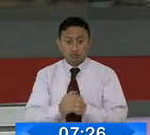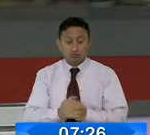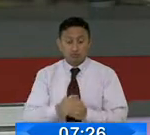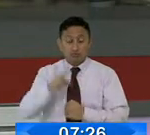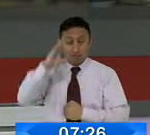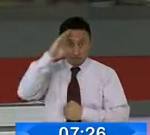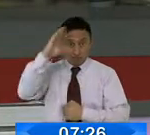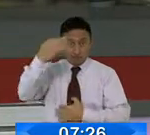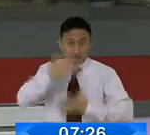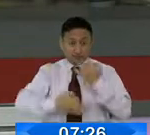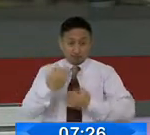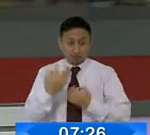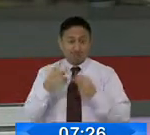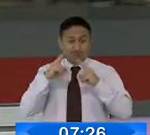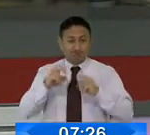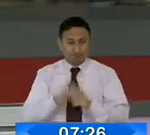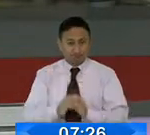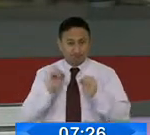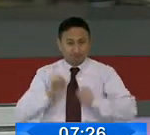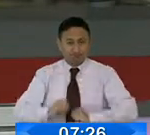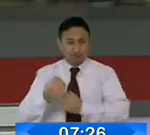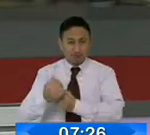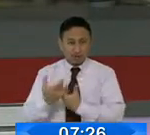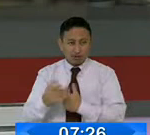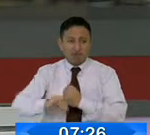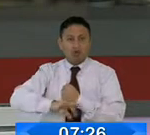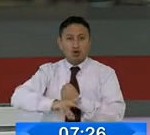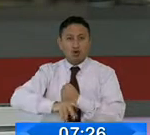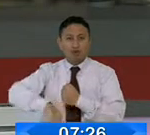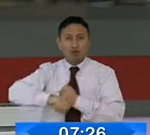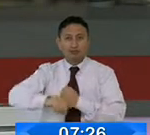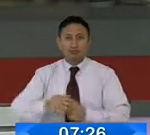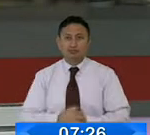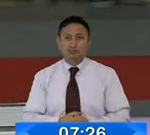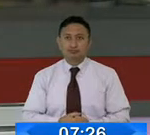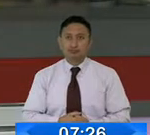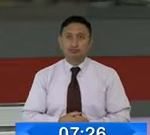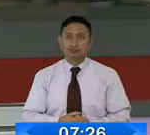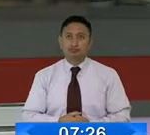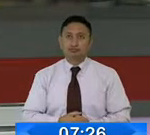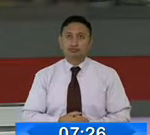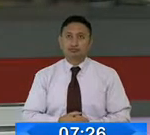investiga posiblemente fugas de información en agencias de operadoras celulares. Veamos.